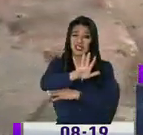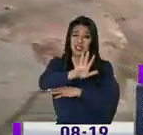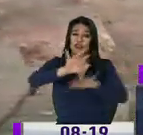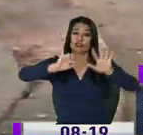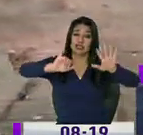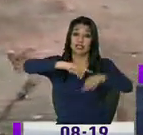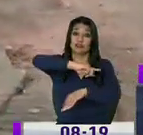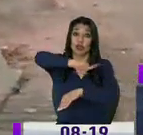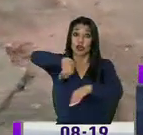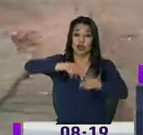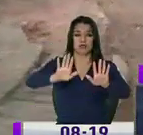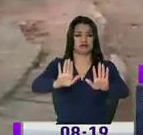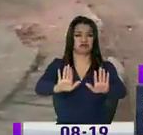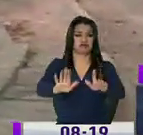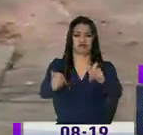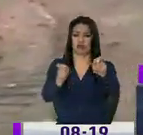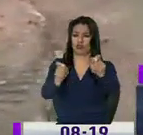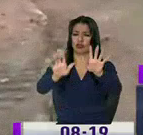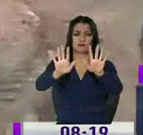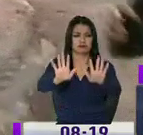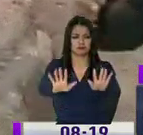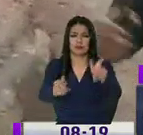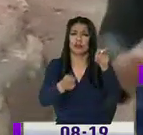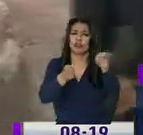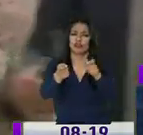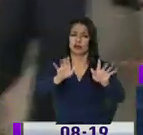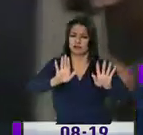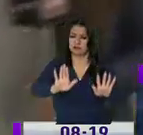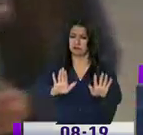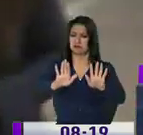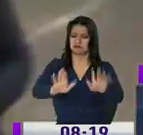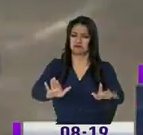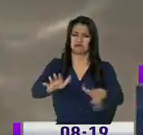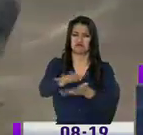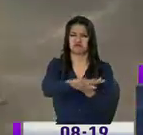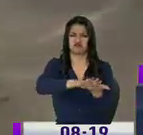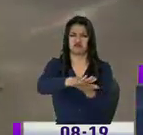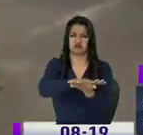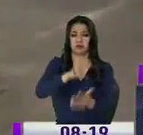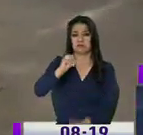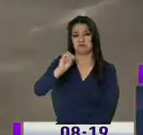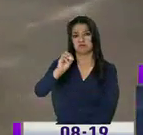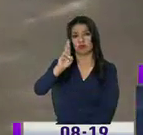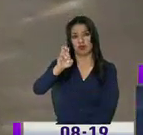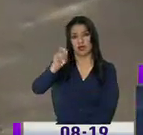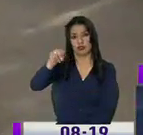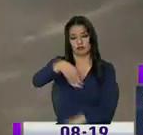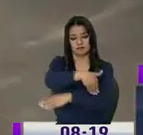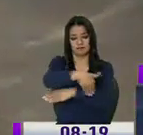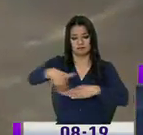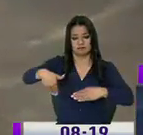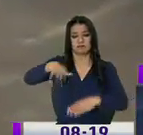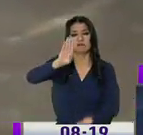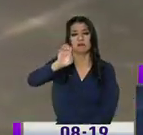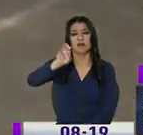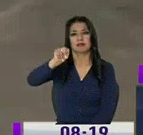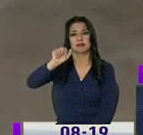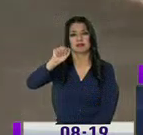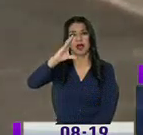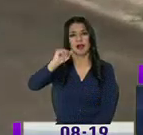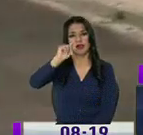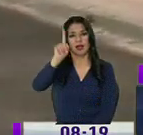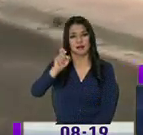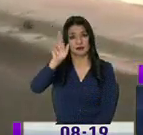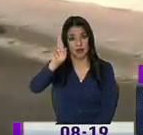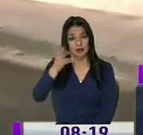tratando de controlar a los manifestantes que estaban ubicados tanto en la García Moreno como en la calle Benalcázar, así también